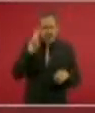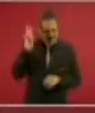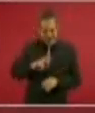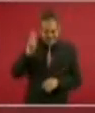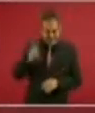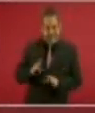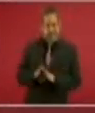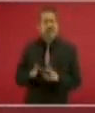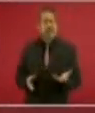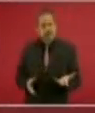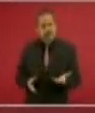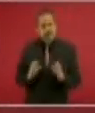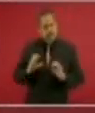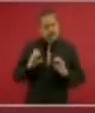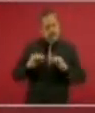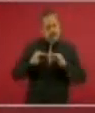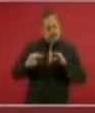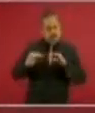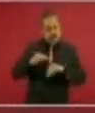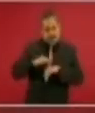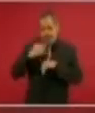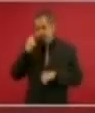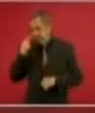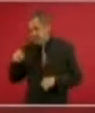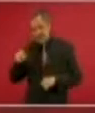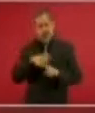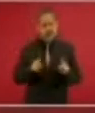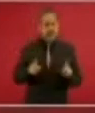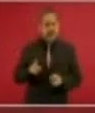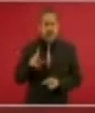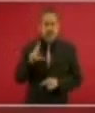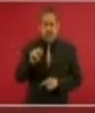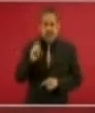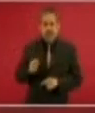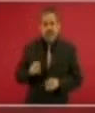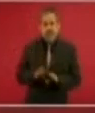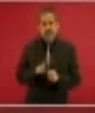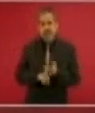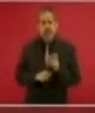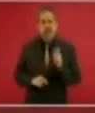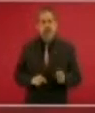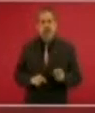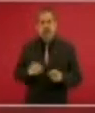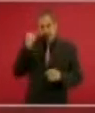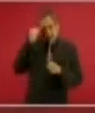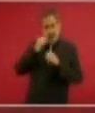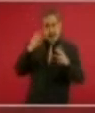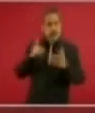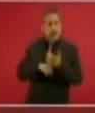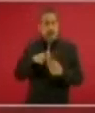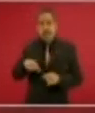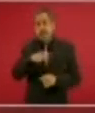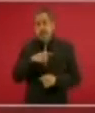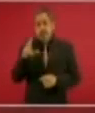realidad, sí, es otra, pero no es la visión de los